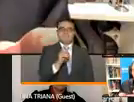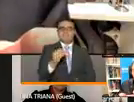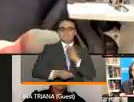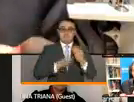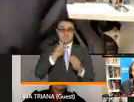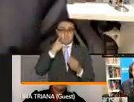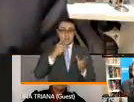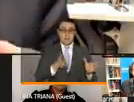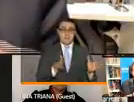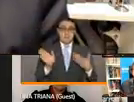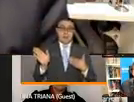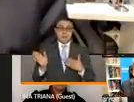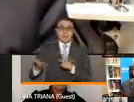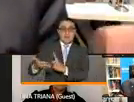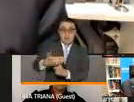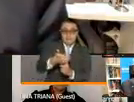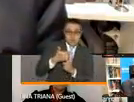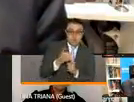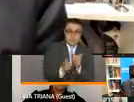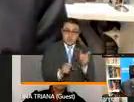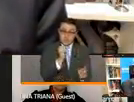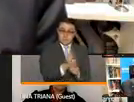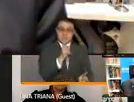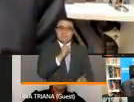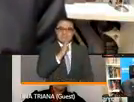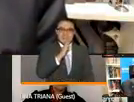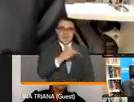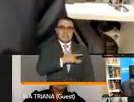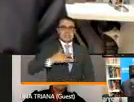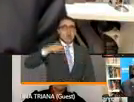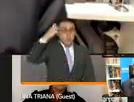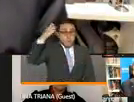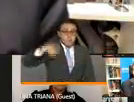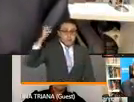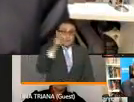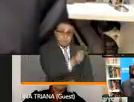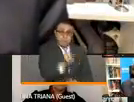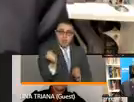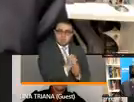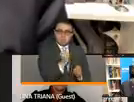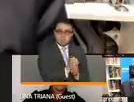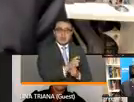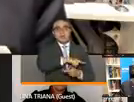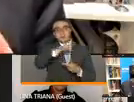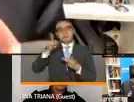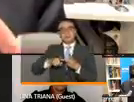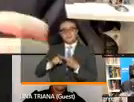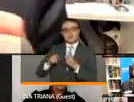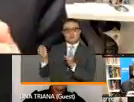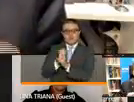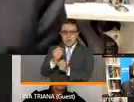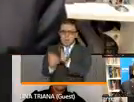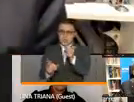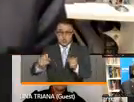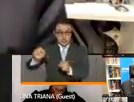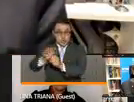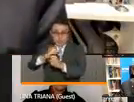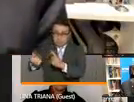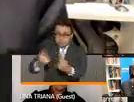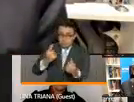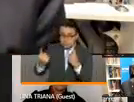de protección a los más expuestos, como los profesionales de salud, los otros trabajadores sociales de la línea de frente, después a